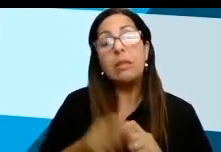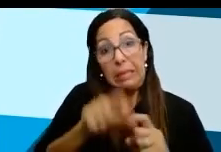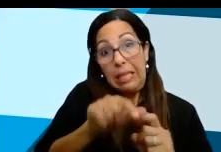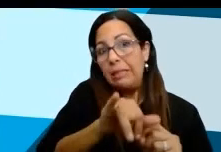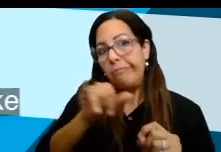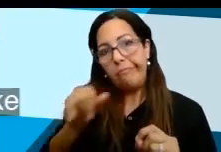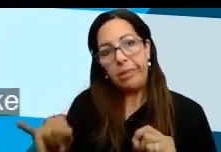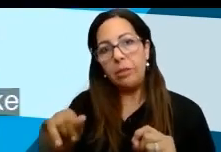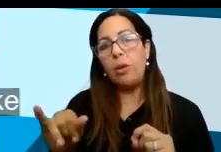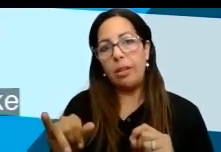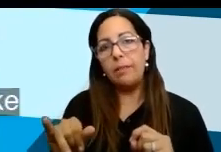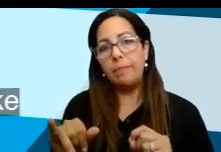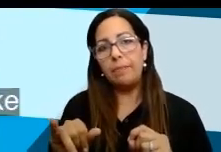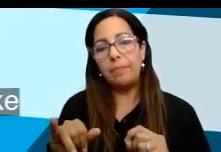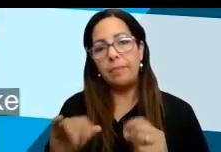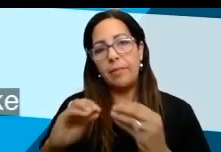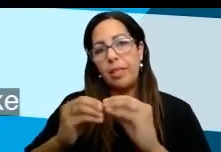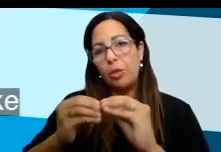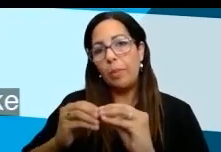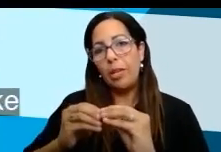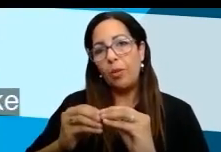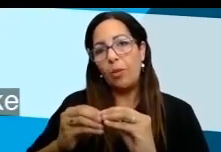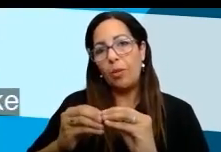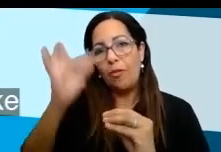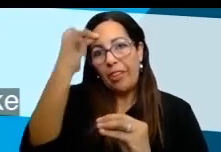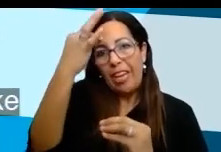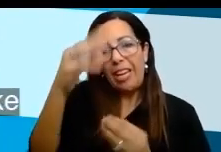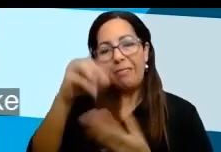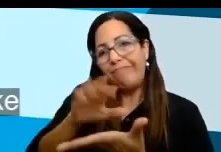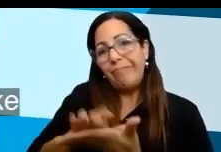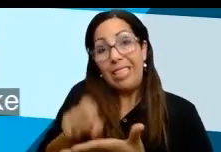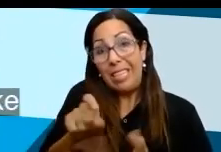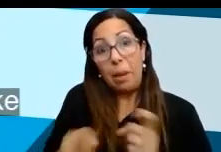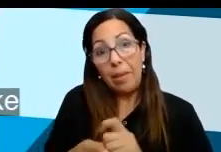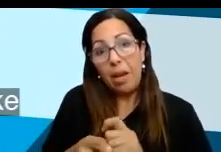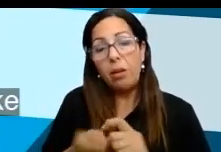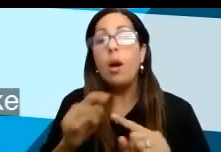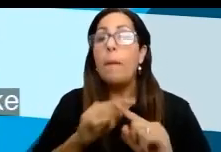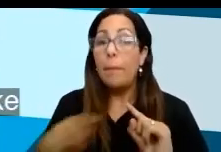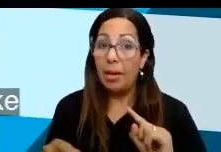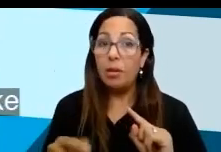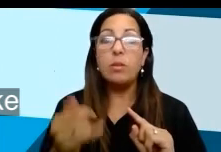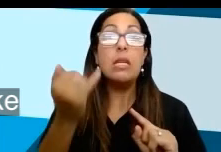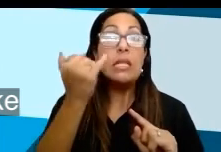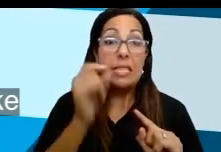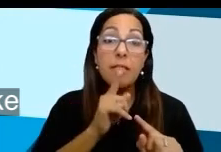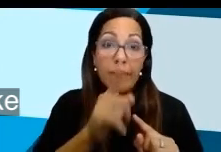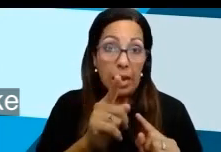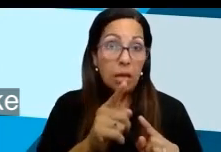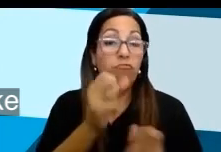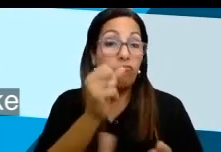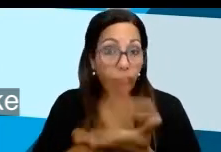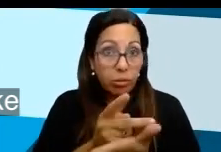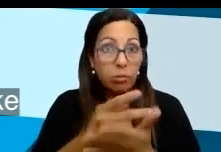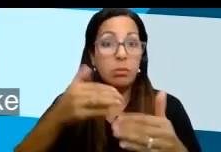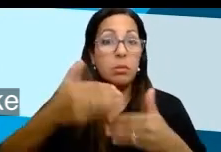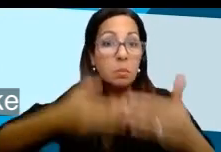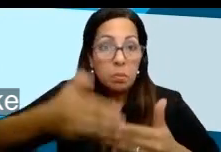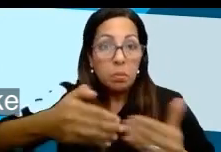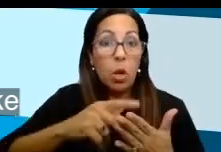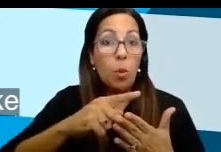cambios correspondientes con el DUNS number. Pero debemos aclarar que una vez se vaya a participar en un proceso en